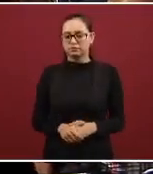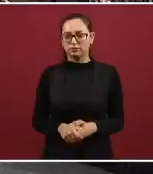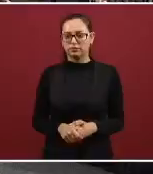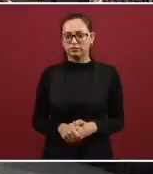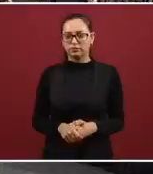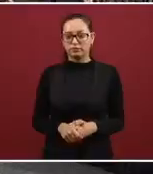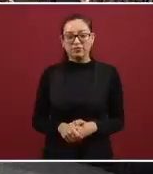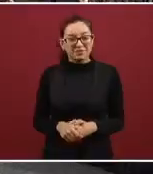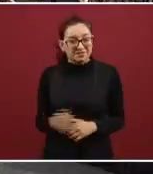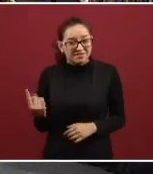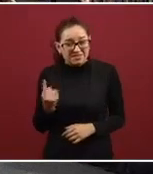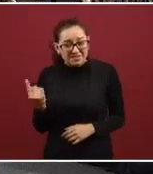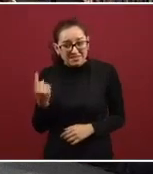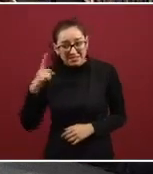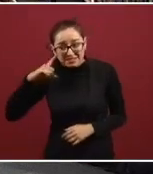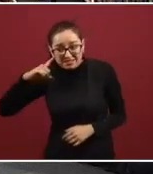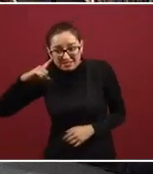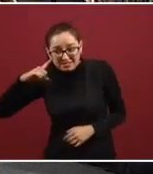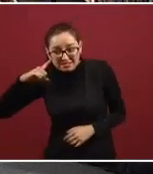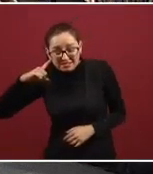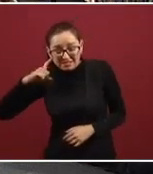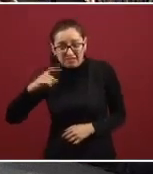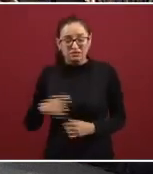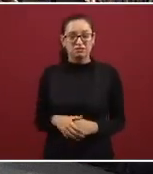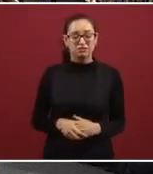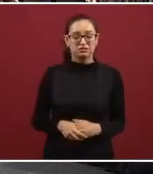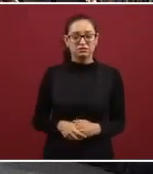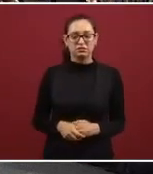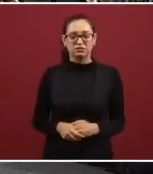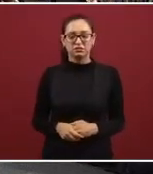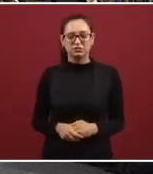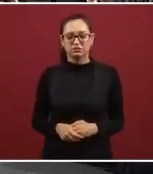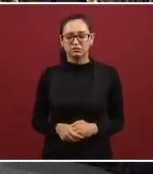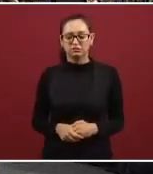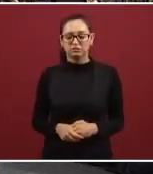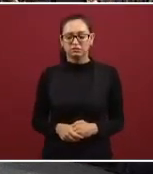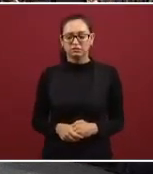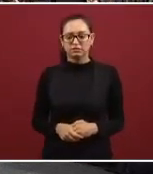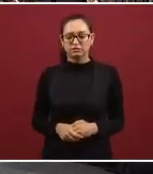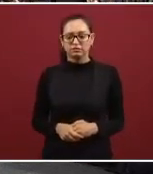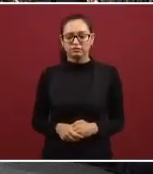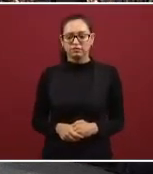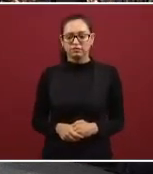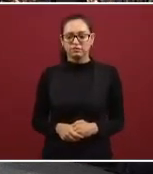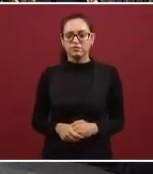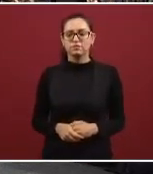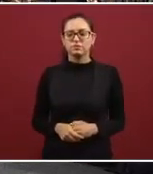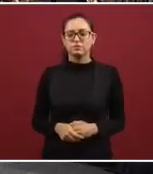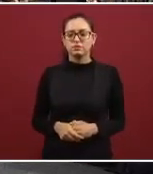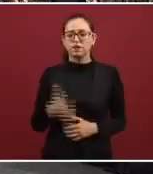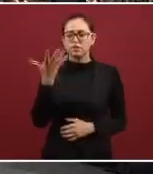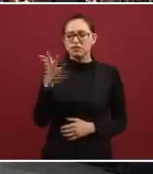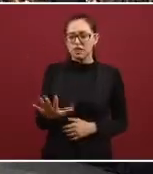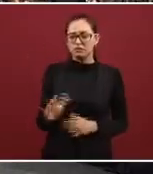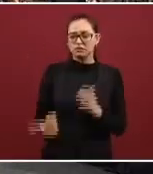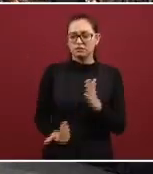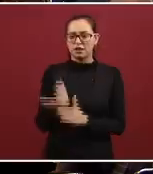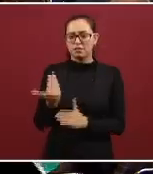¿Cómo? Con se suma y con los secretarios de Hacienda. A las 10. Sí.